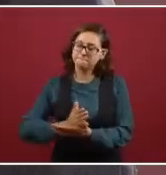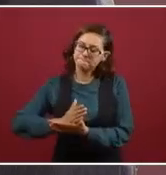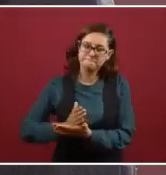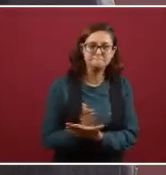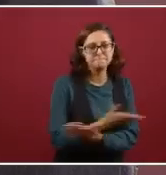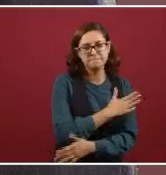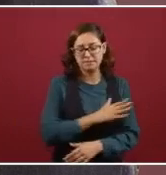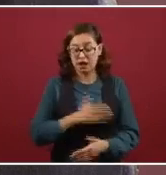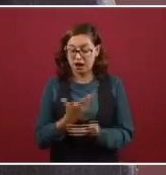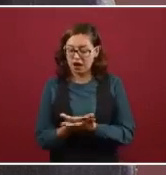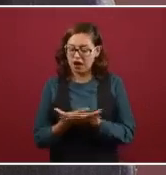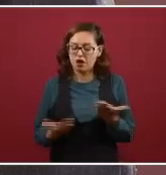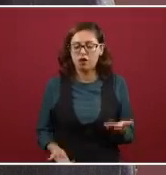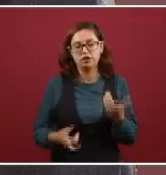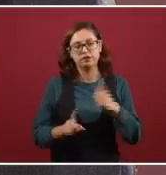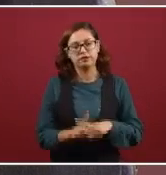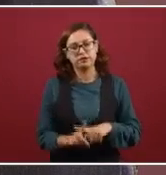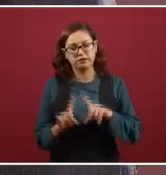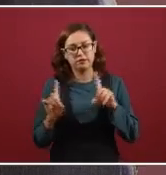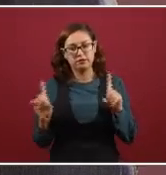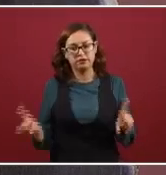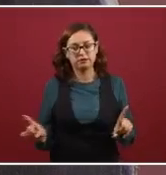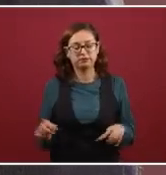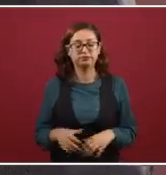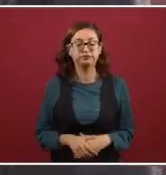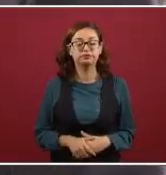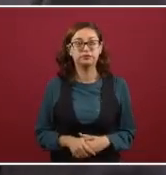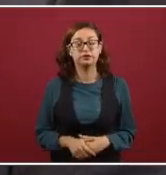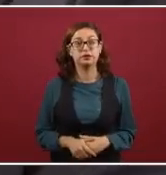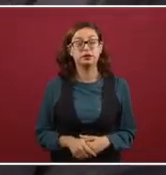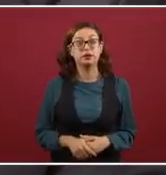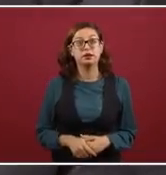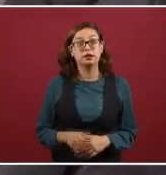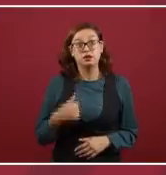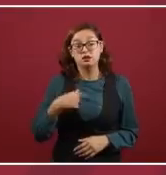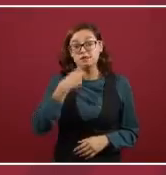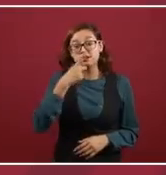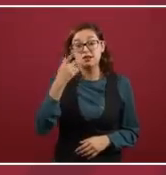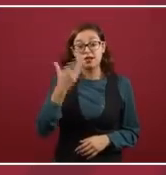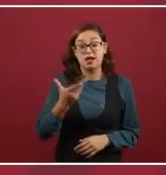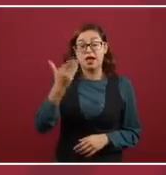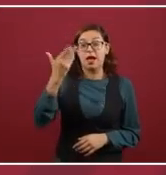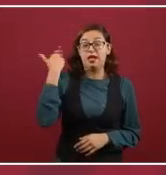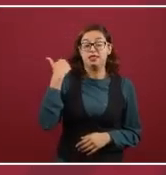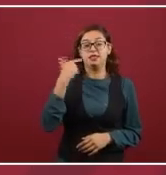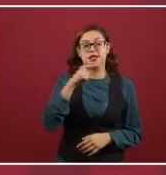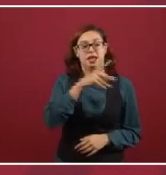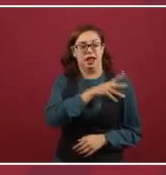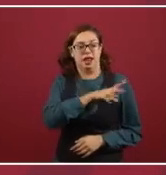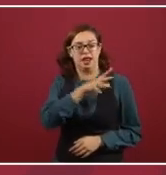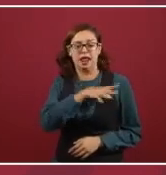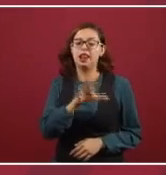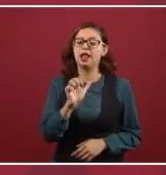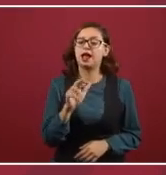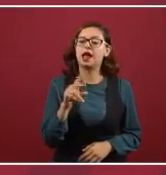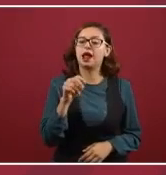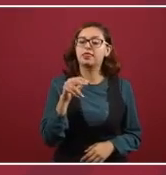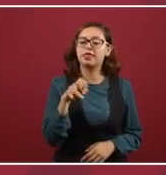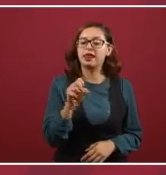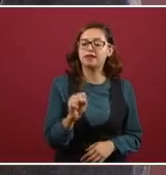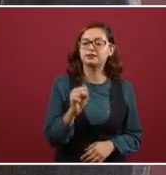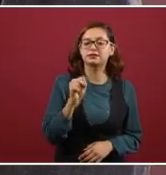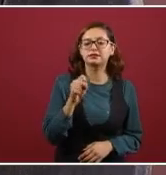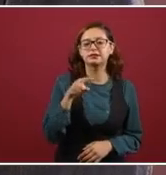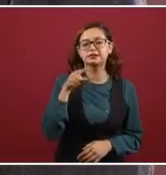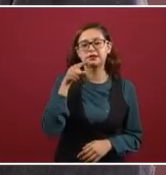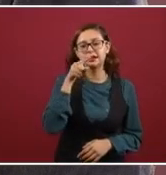yo les comentaba que el general Cárdenas le entregó 18 millones de hectáreas